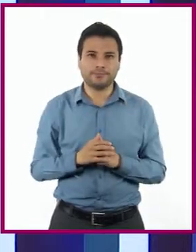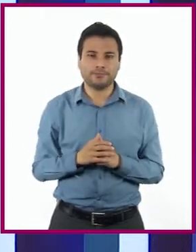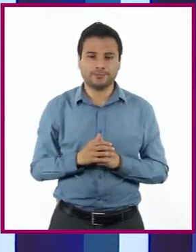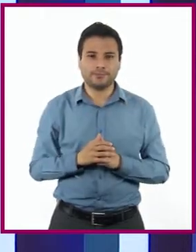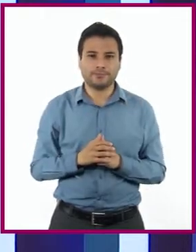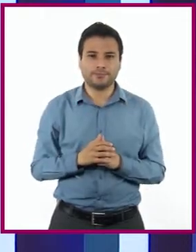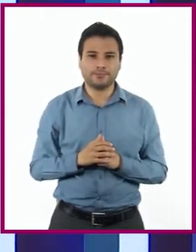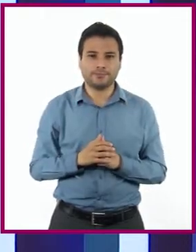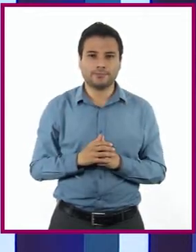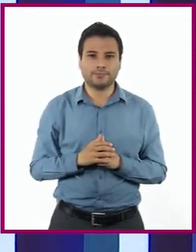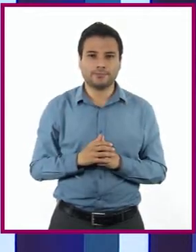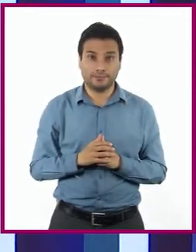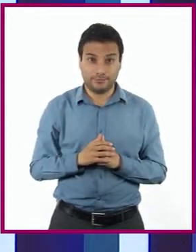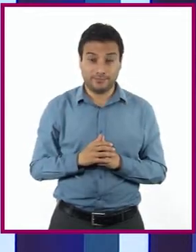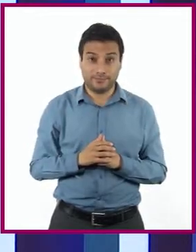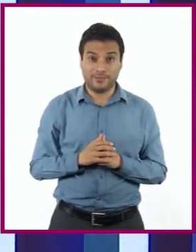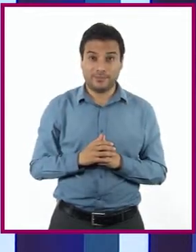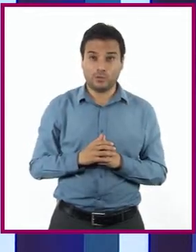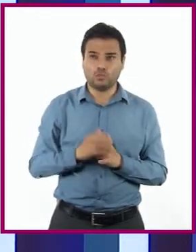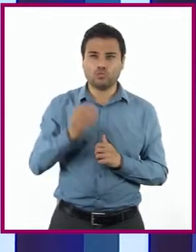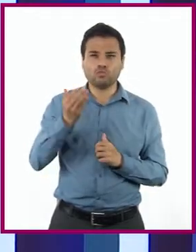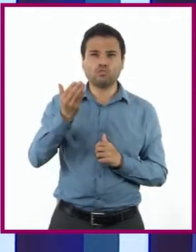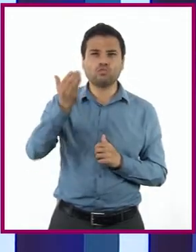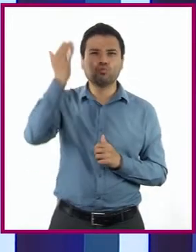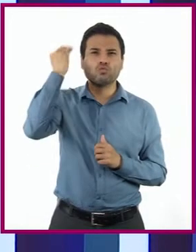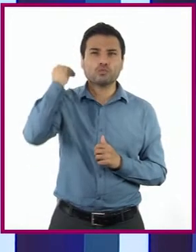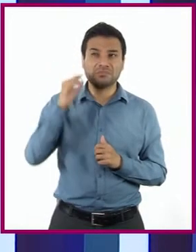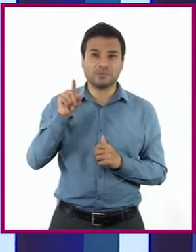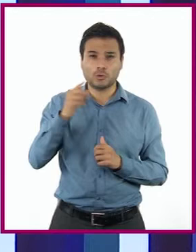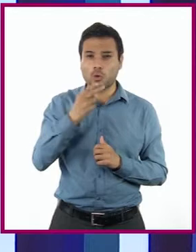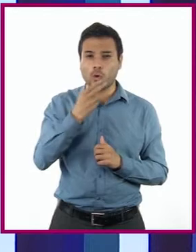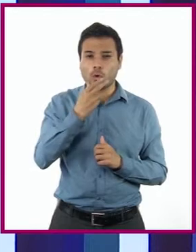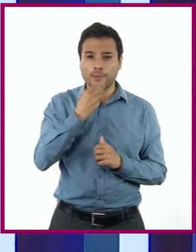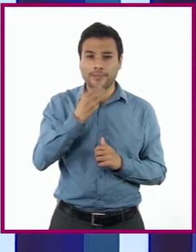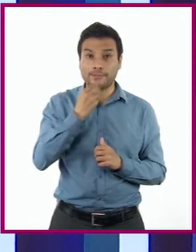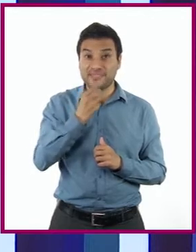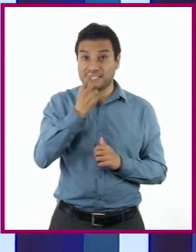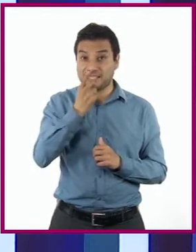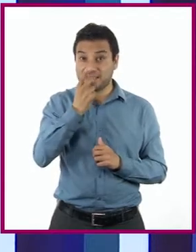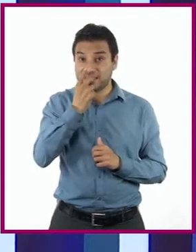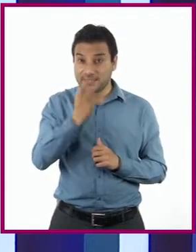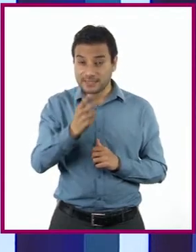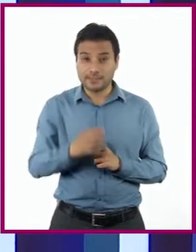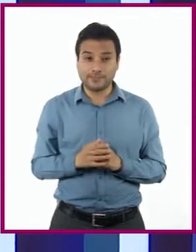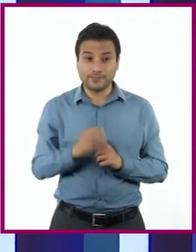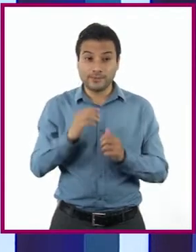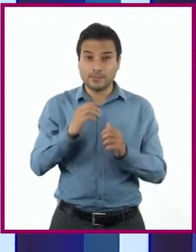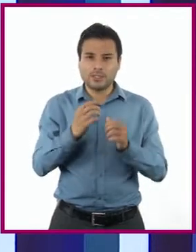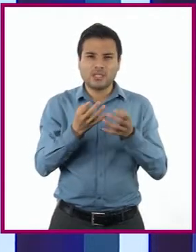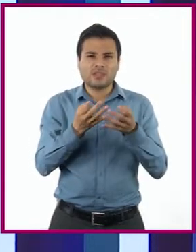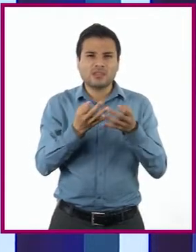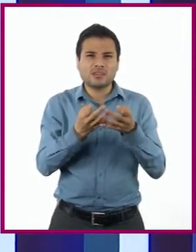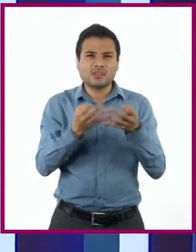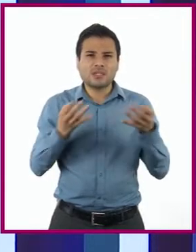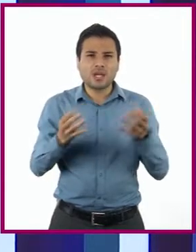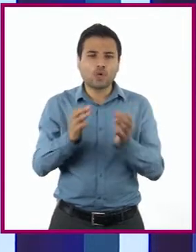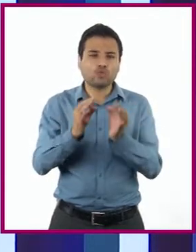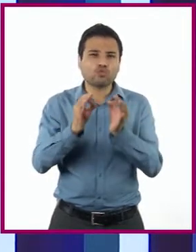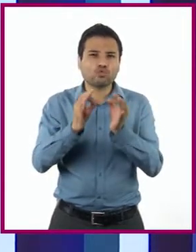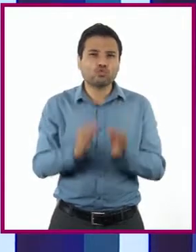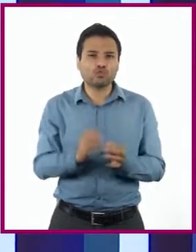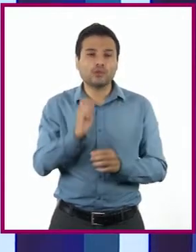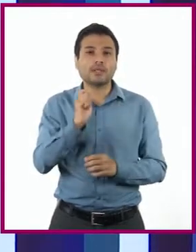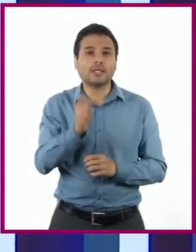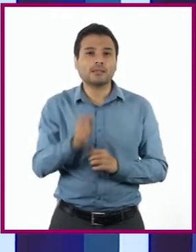VI, antes de nuestra era, él proponía que la Tierra era una isla que flota en el